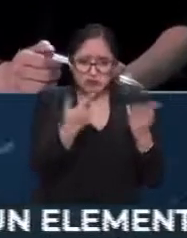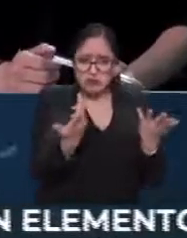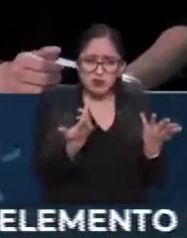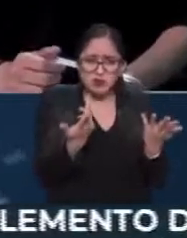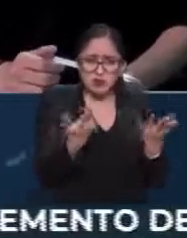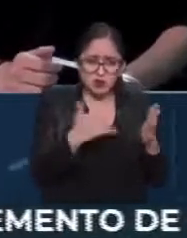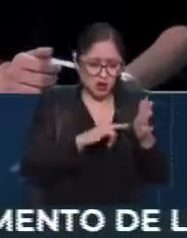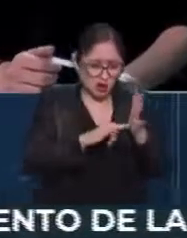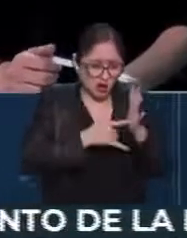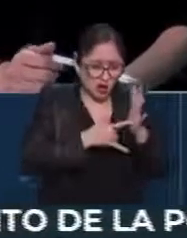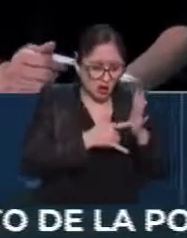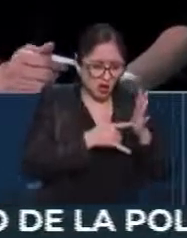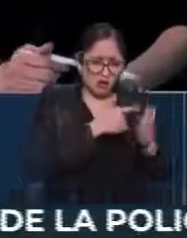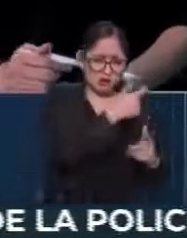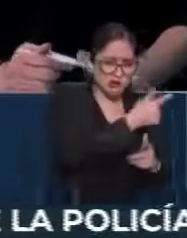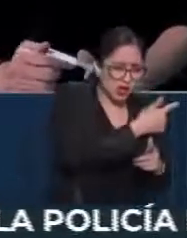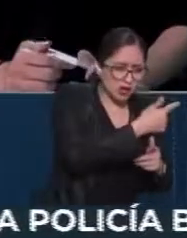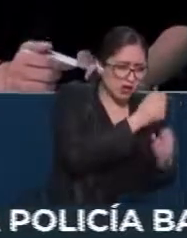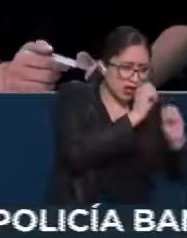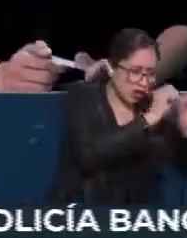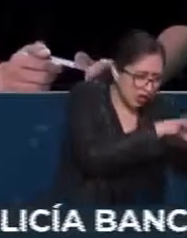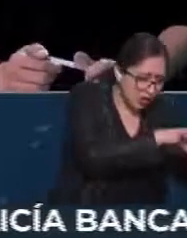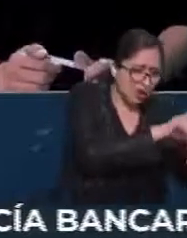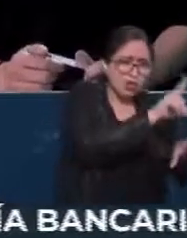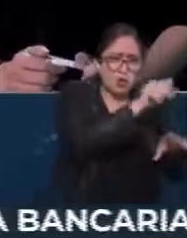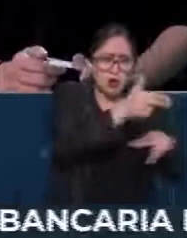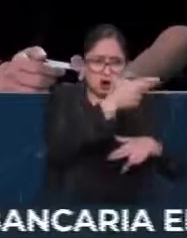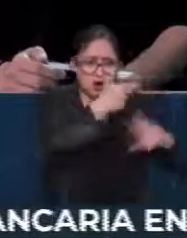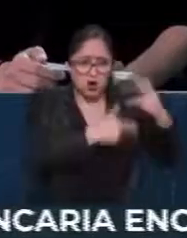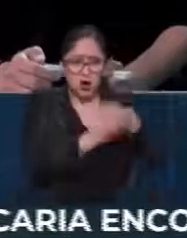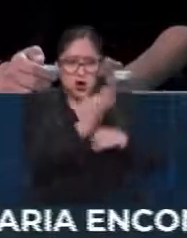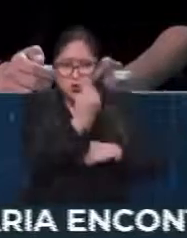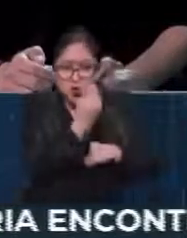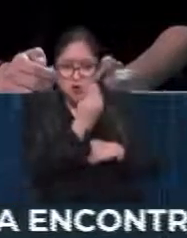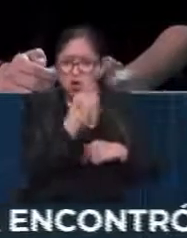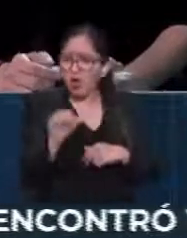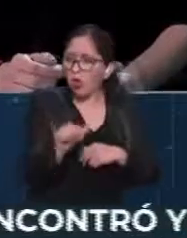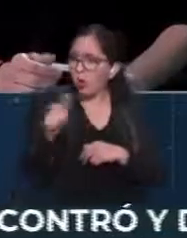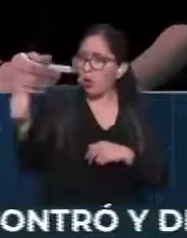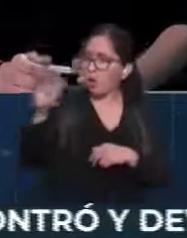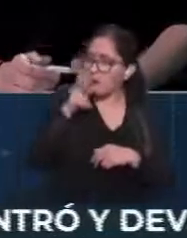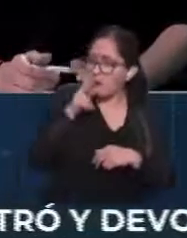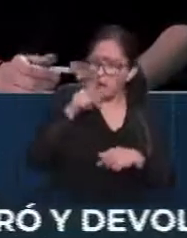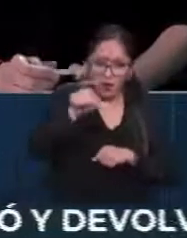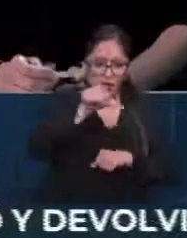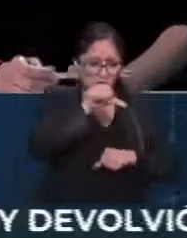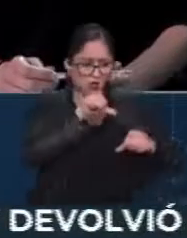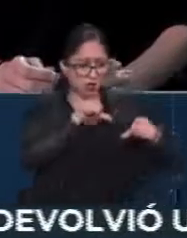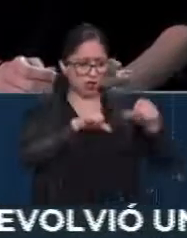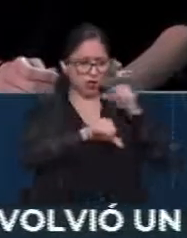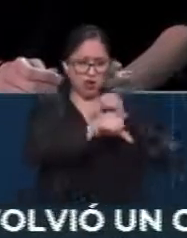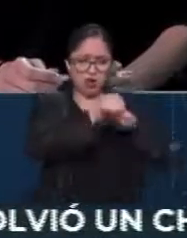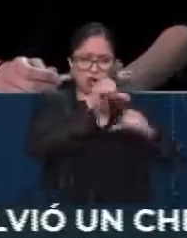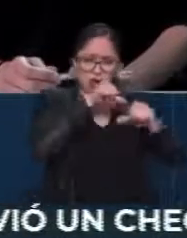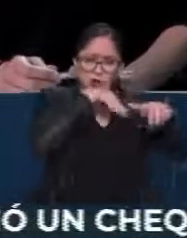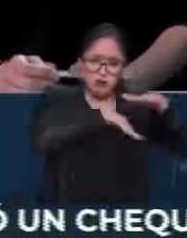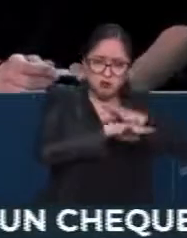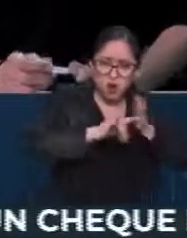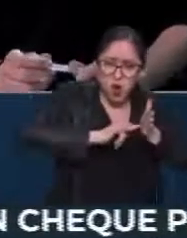luego regresar por ellos a las 9 y luego llegar otros papás? En realidad estamos enfrentando